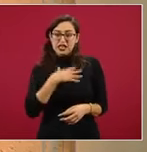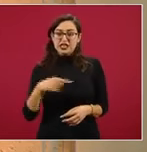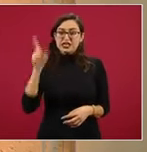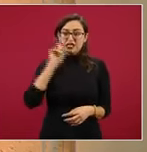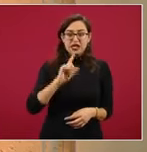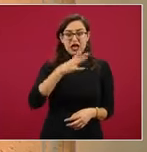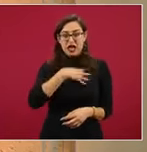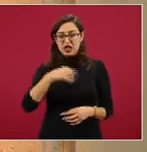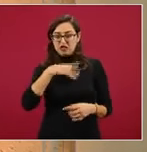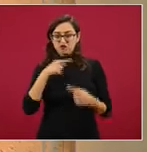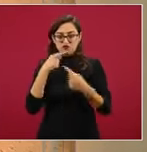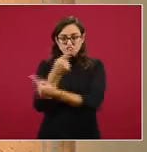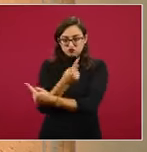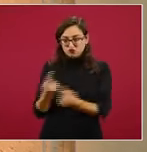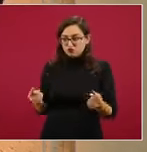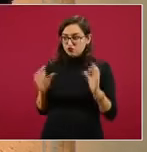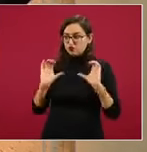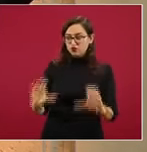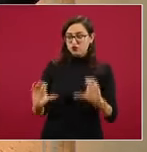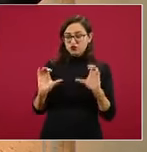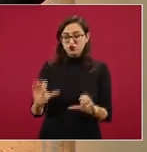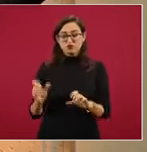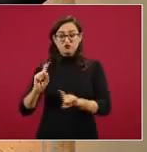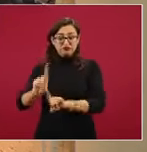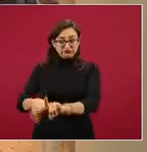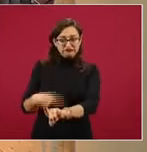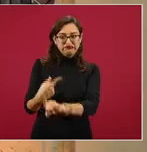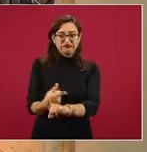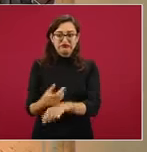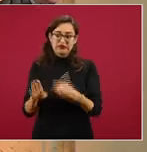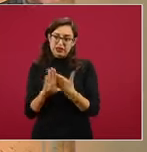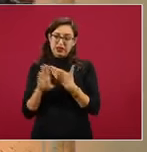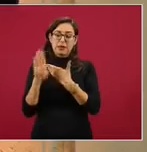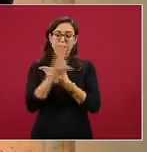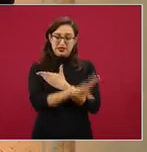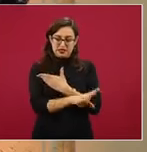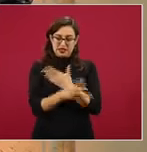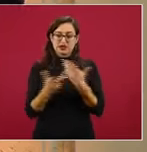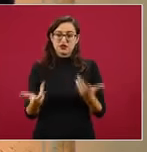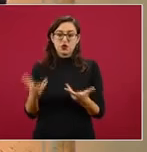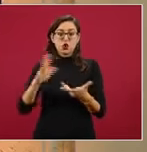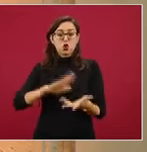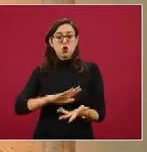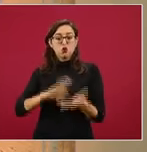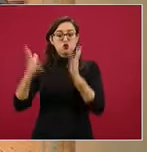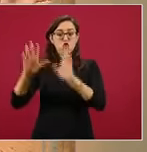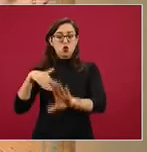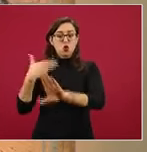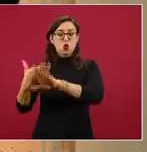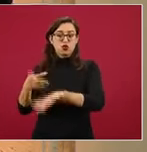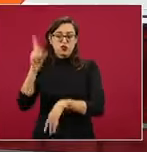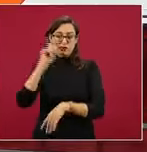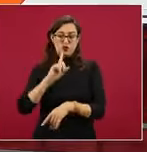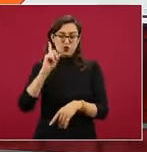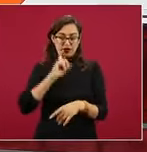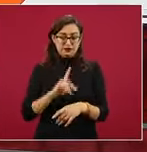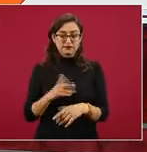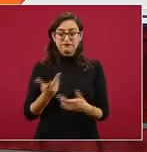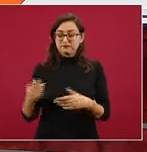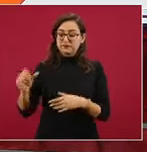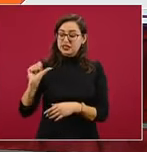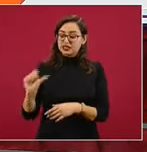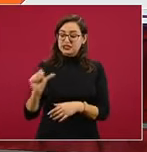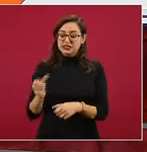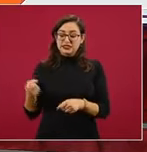hijos para evitar la violencia contra las mujeres, la violencia contra todos. Estos